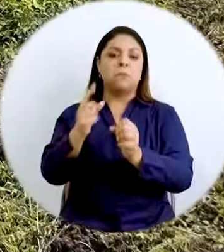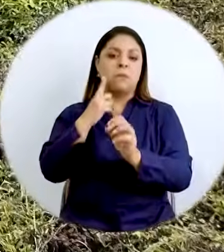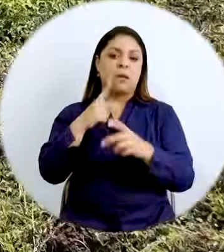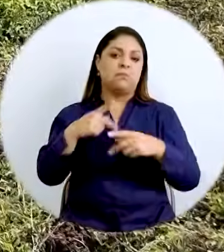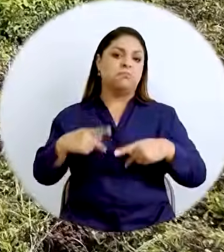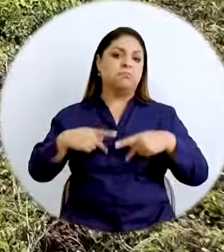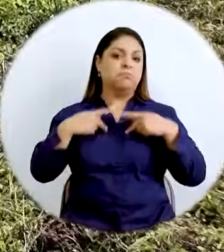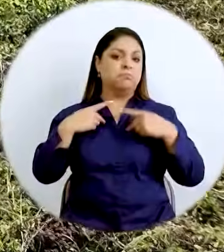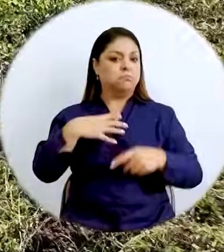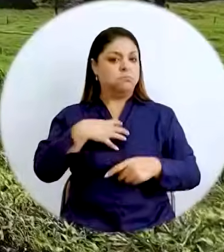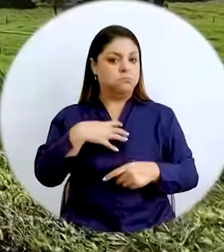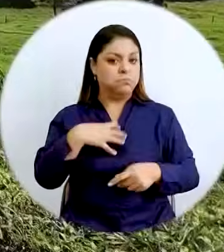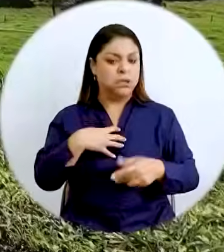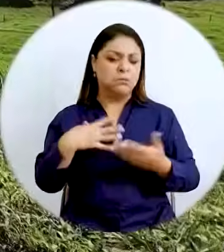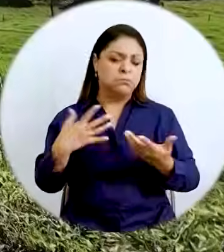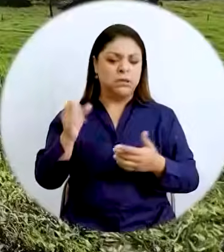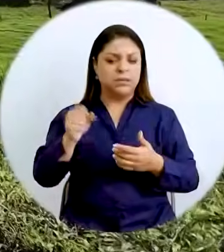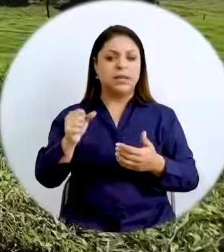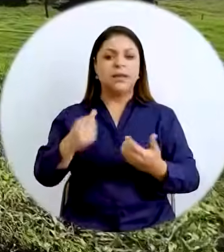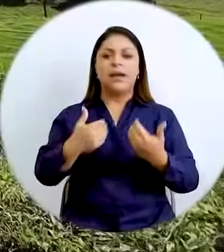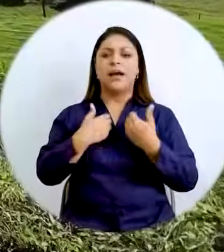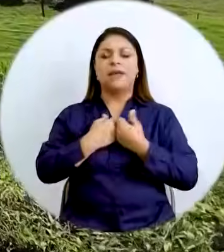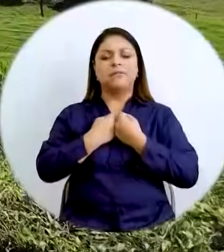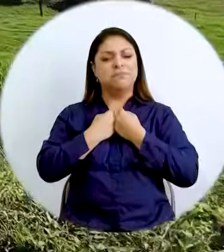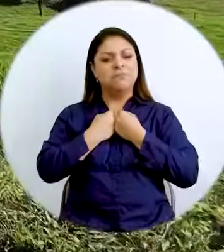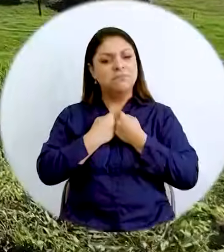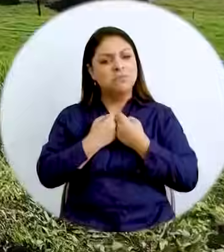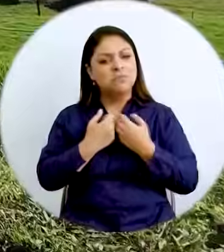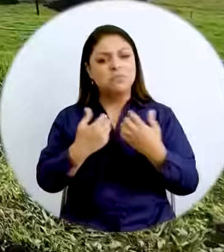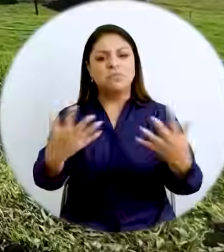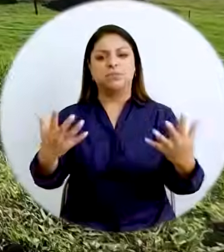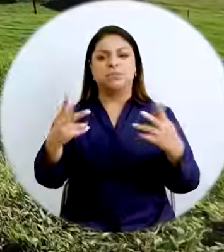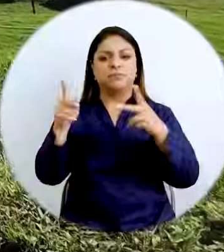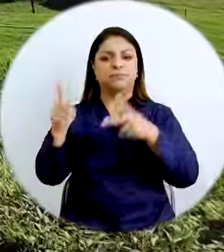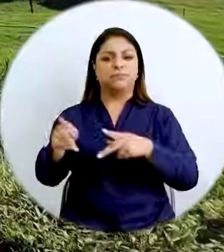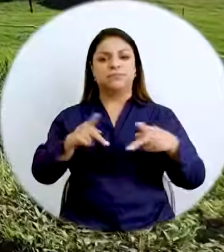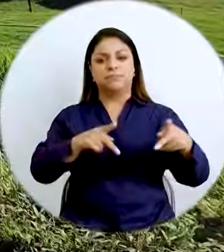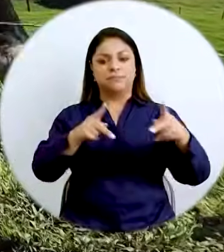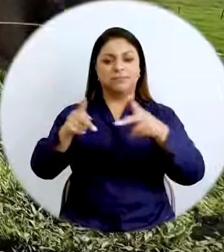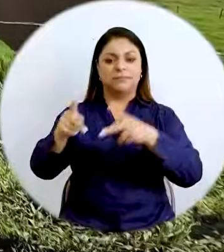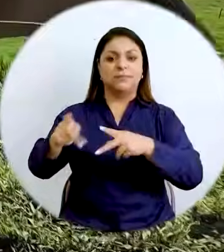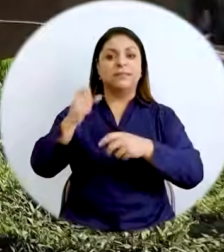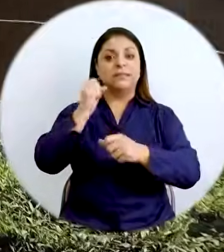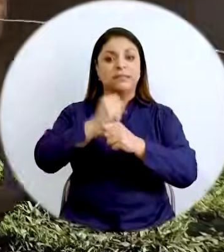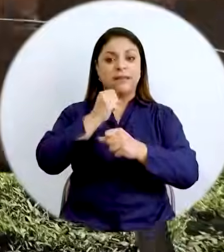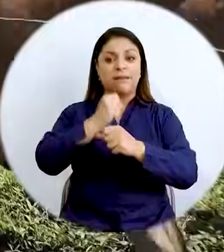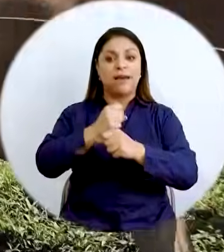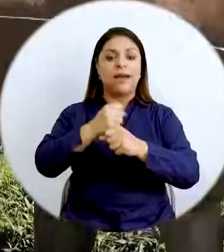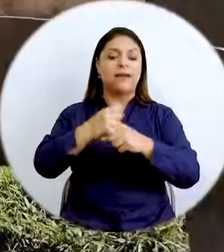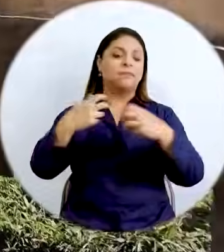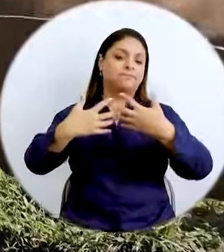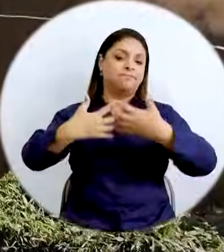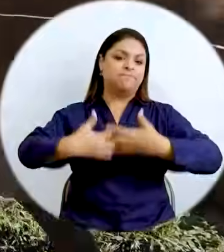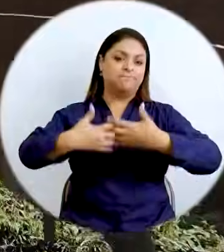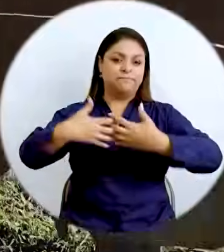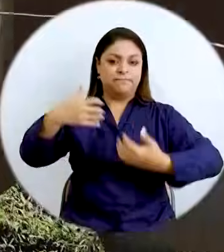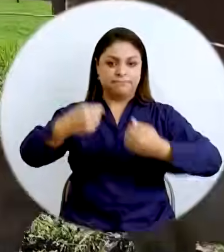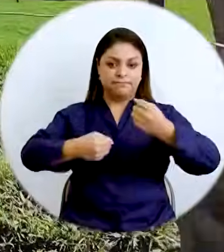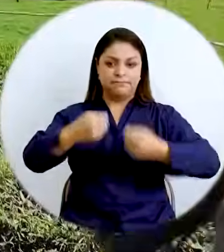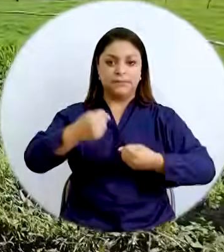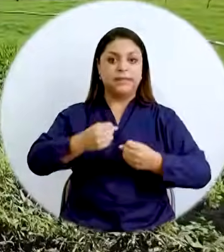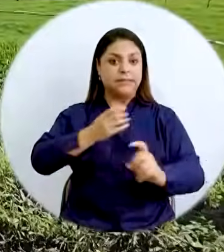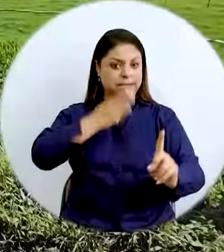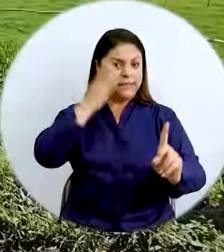sí, estamos hablando de muchísima gente que está en el sector de manera directa